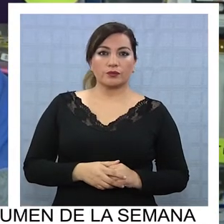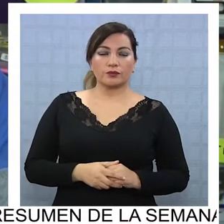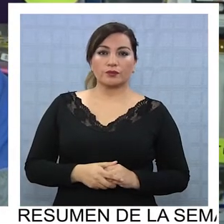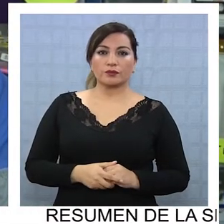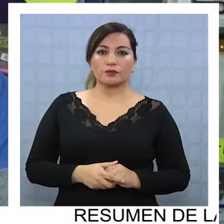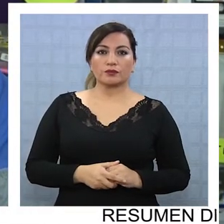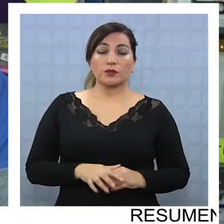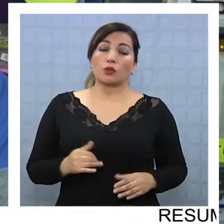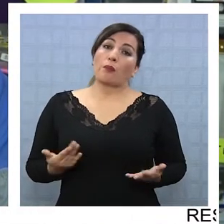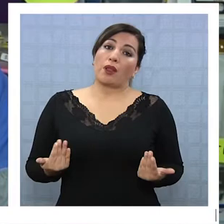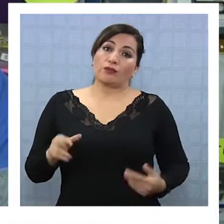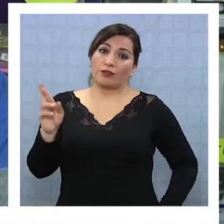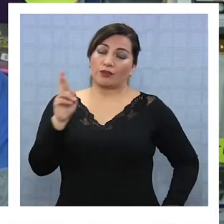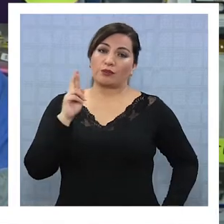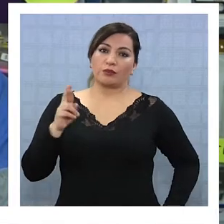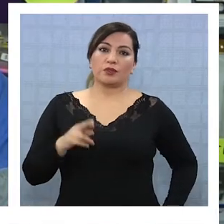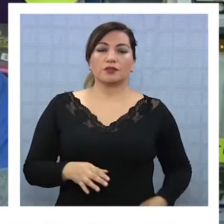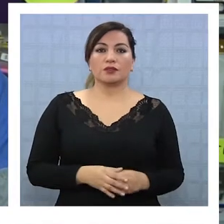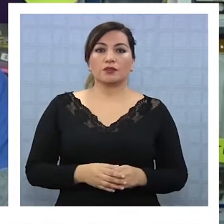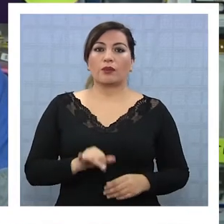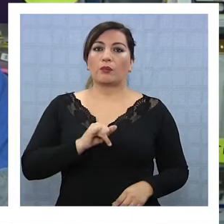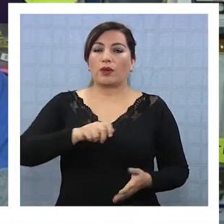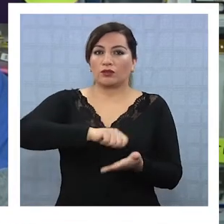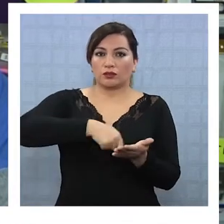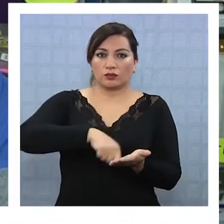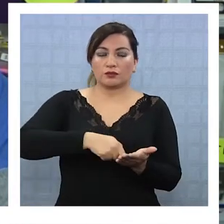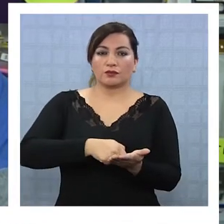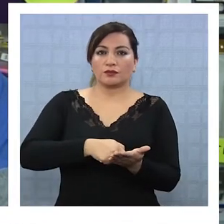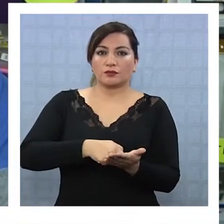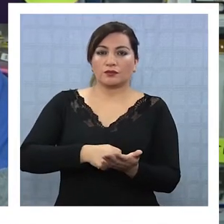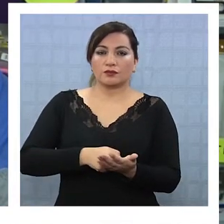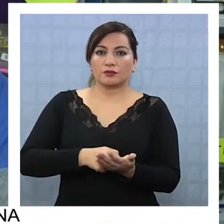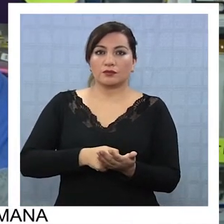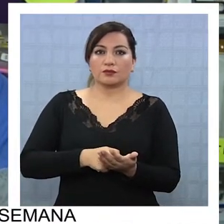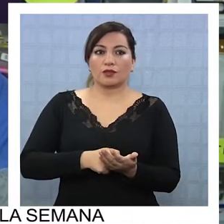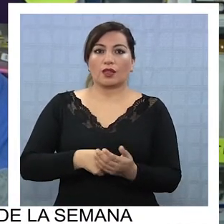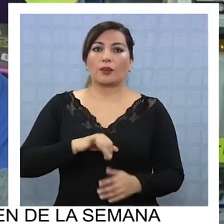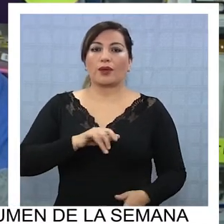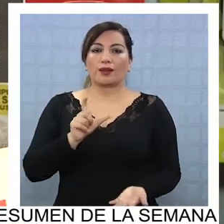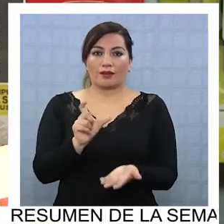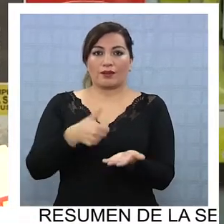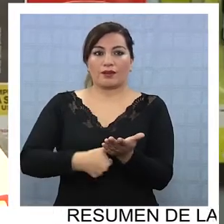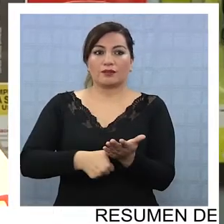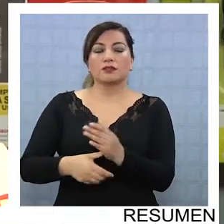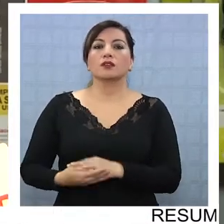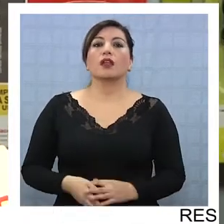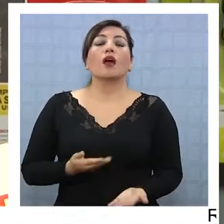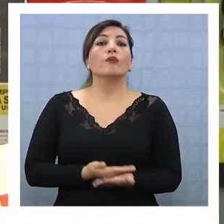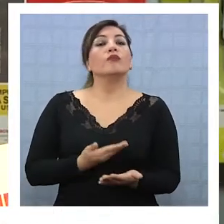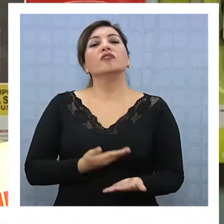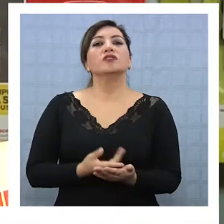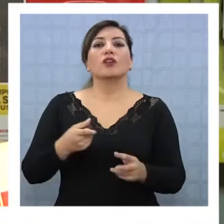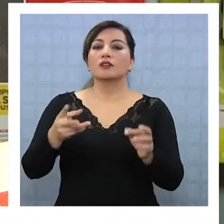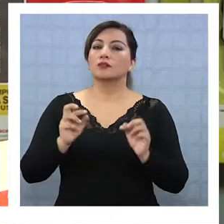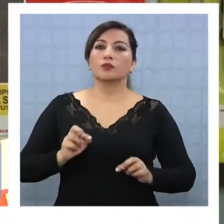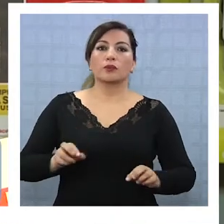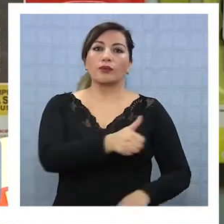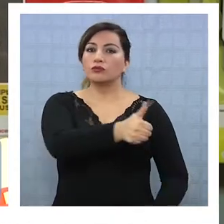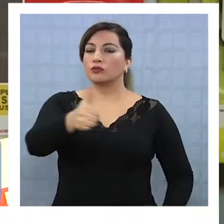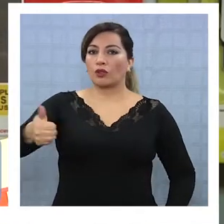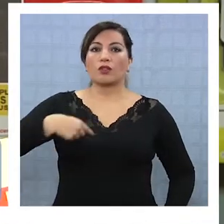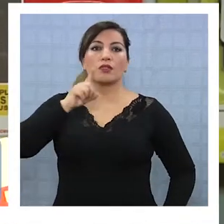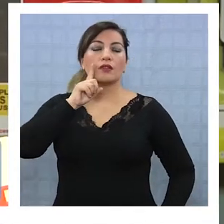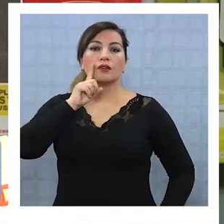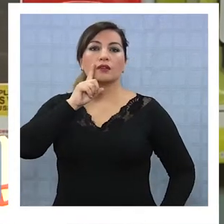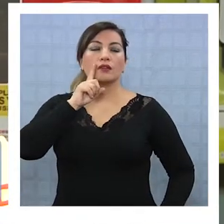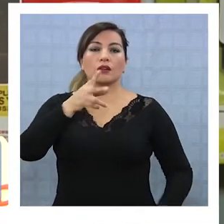esperando la respuesta para así hacer el contrato y el respectivo carnet. Tienen que aprovechar ya que están dando esas oportunidades para